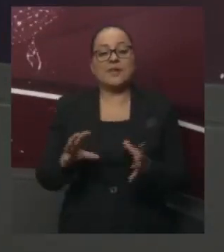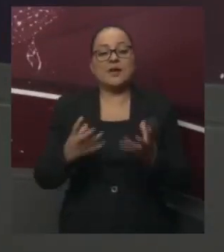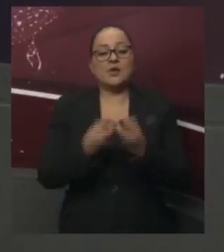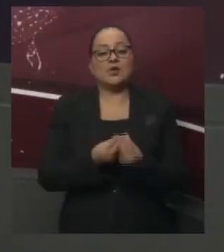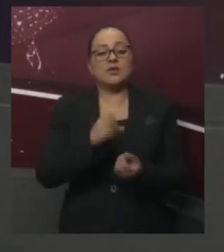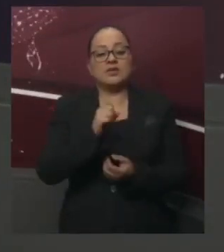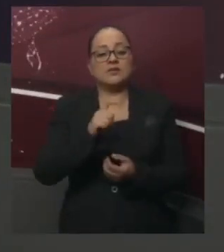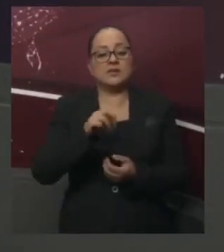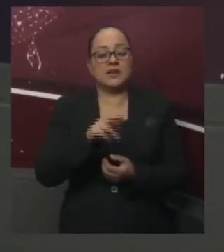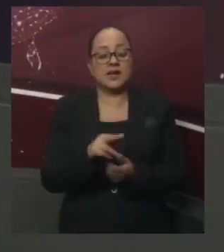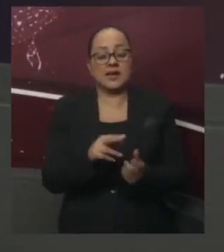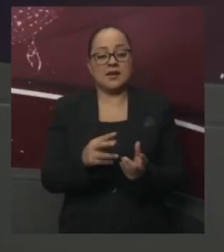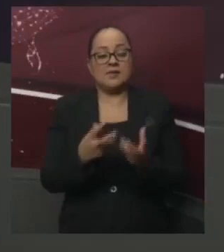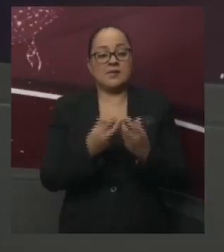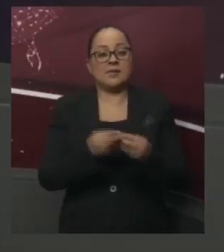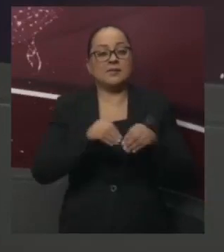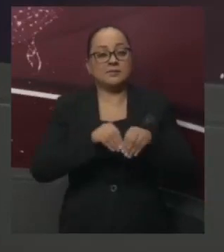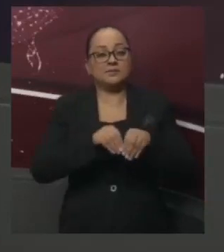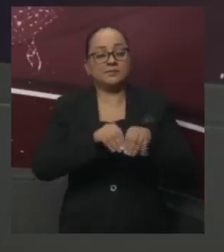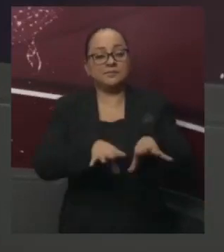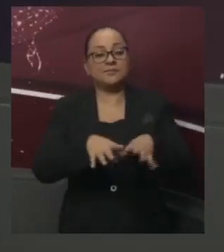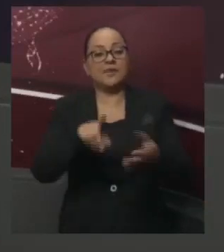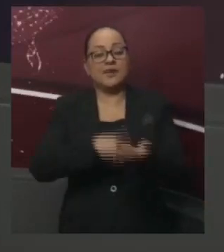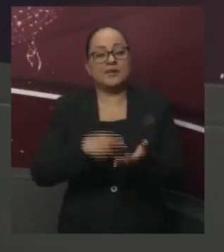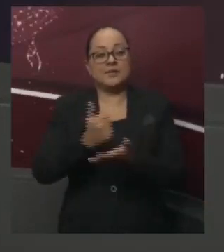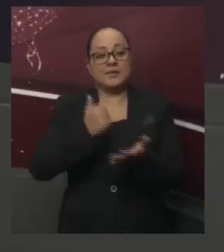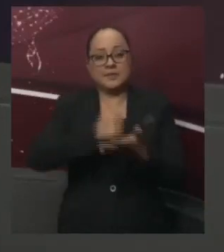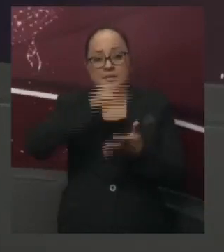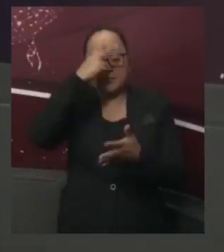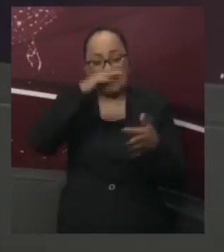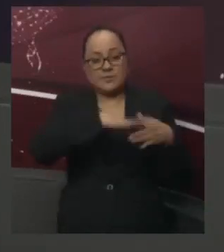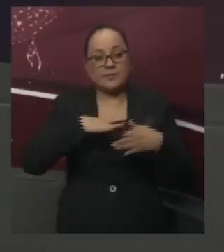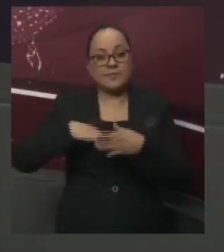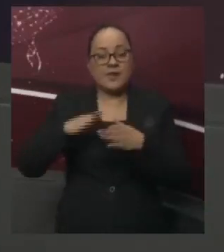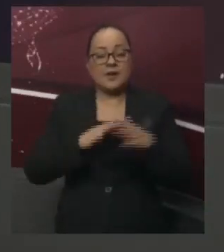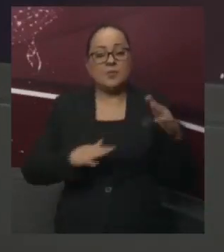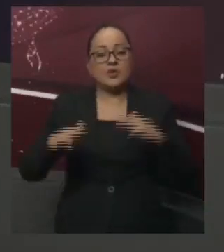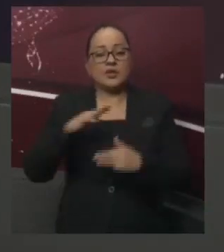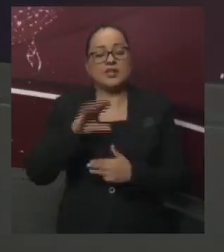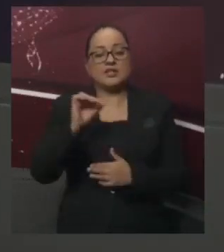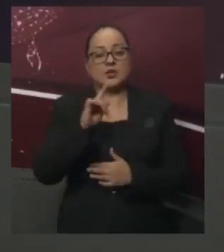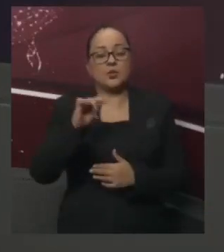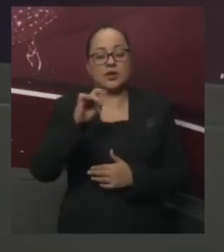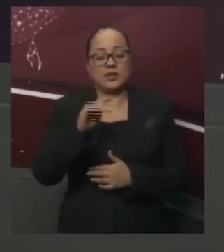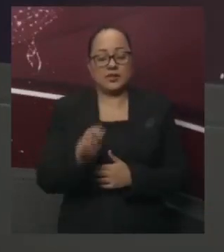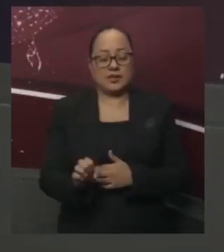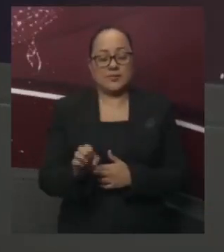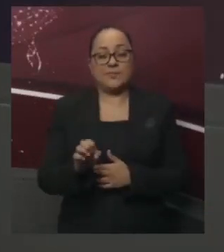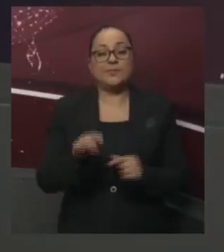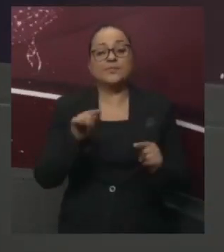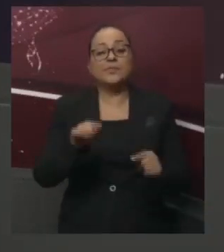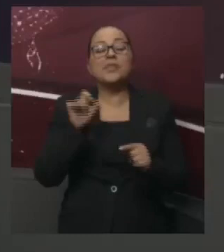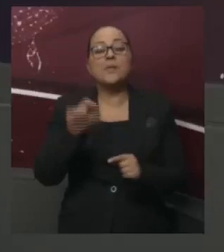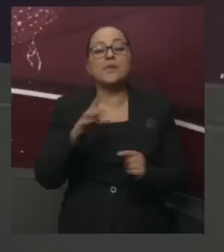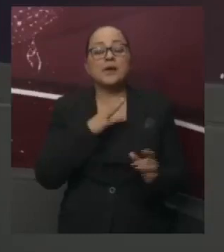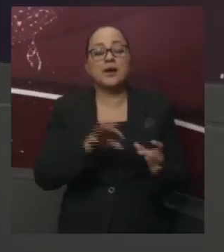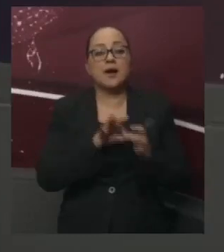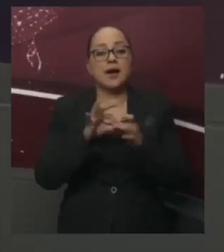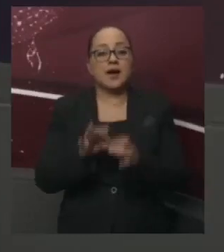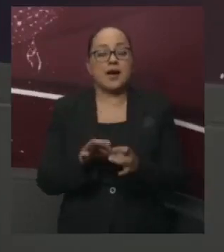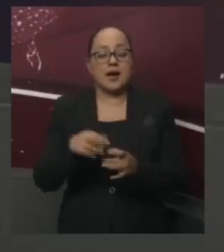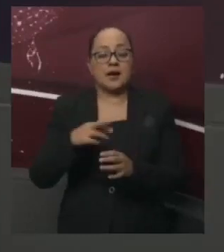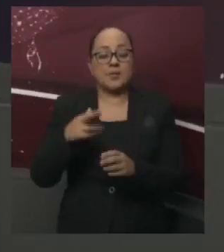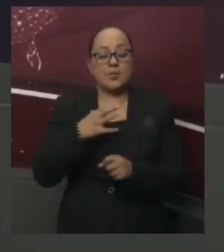de Radiodifusión del Estado Mexicano. Estamos irradiando el Valle de México desde el Cerro del Chiquihuite con el transmisor del Canal Congreso y por supuesto en la